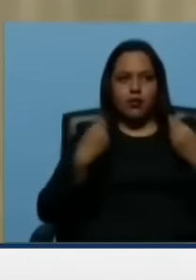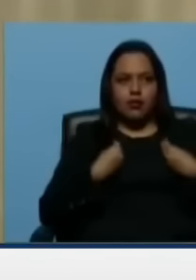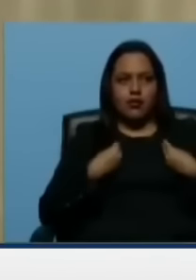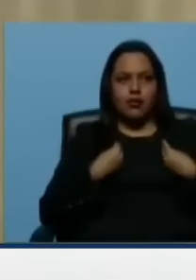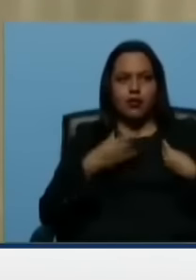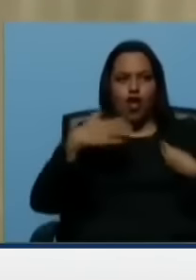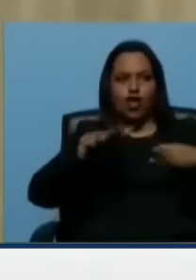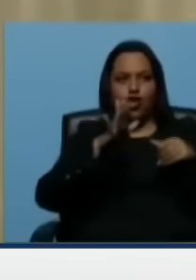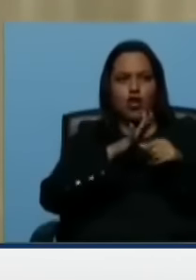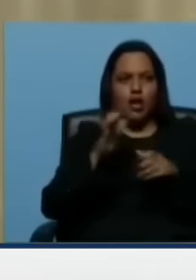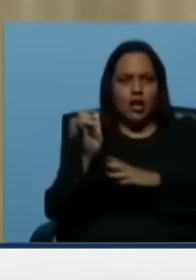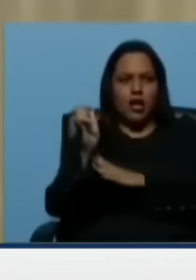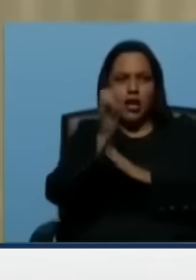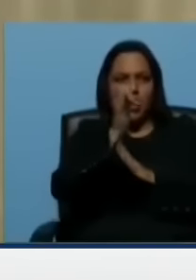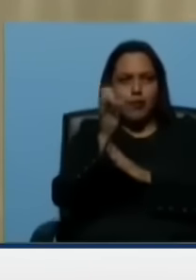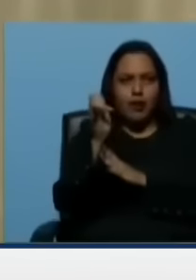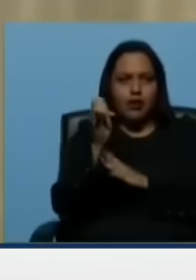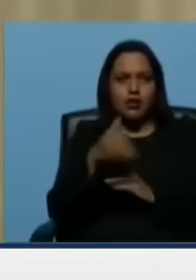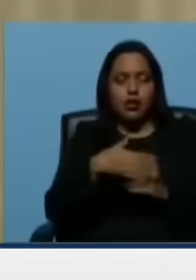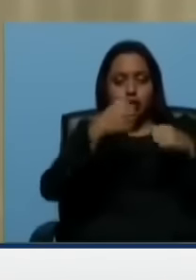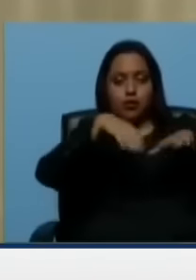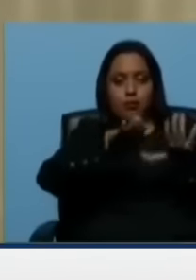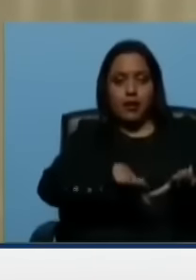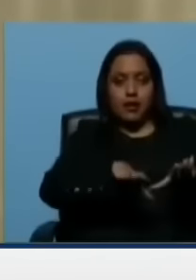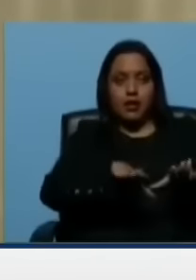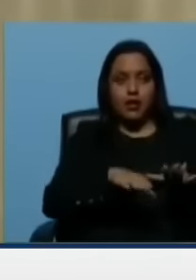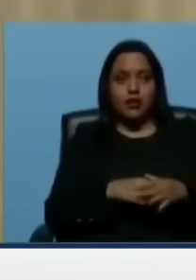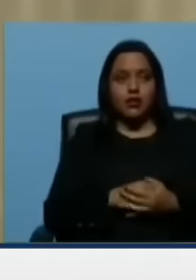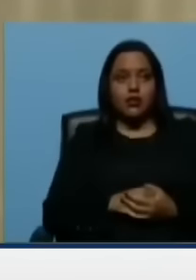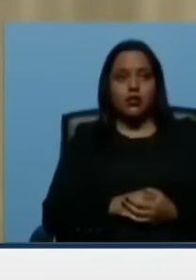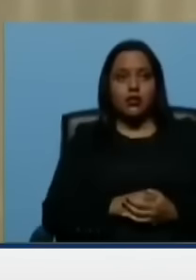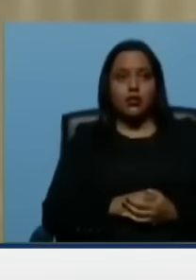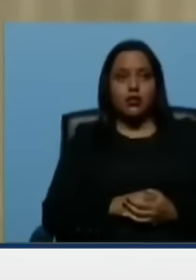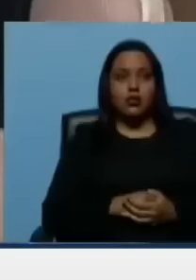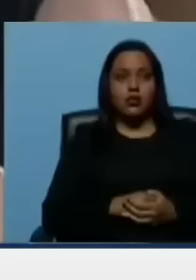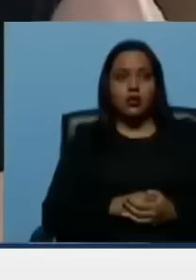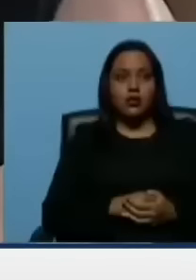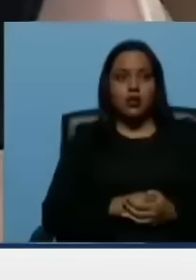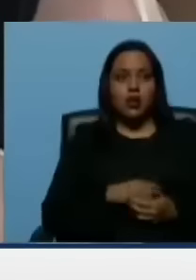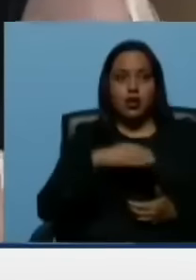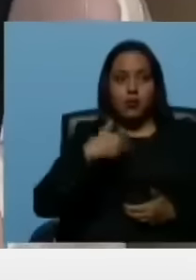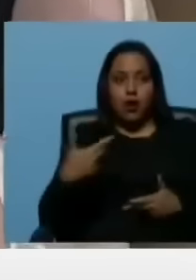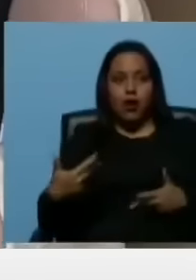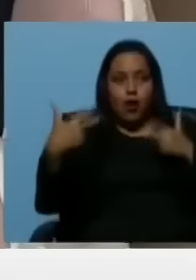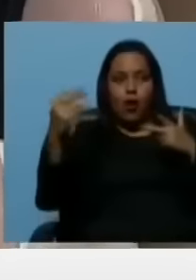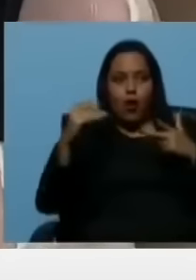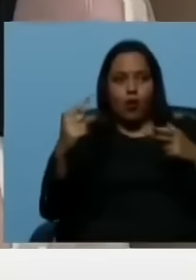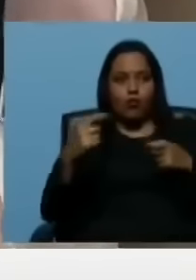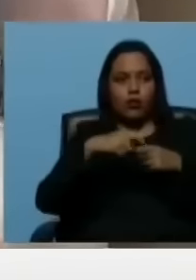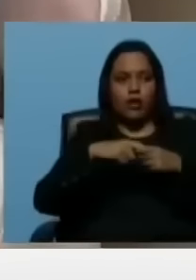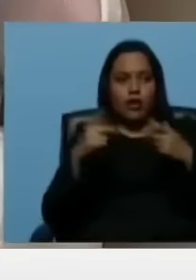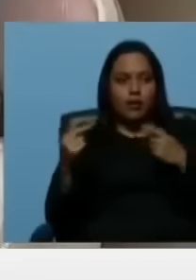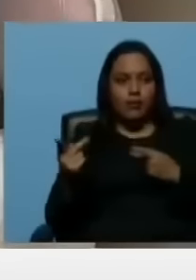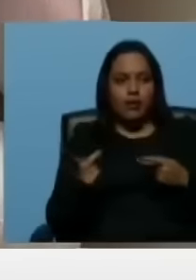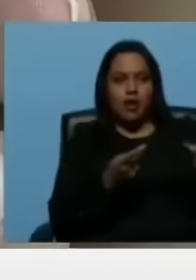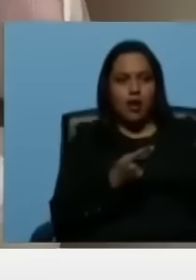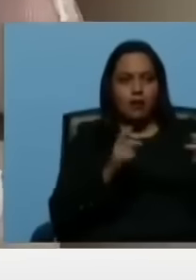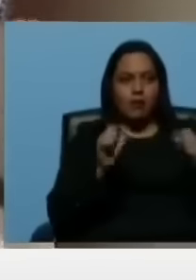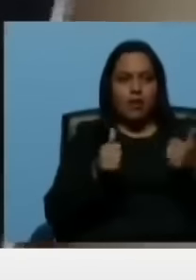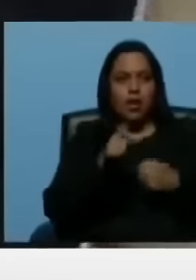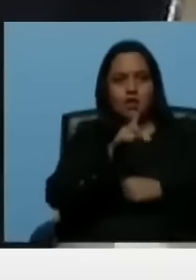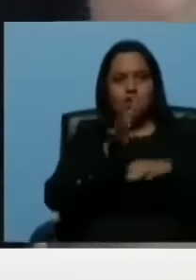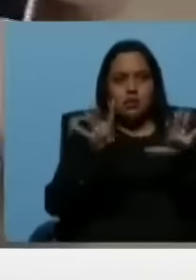X. Sí. Le faltaba ahora TikTok. Acusó a los directivos y dueños de esta plataforma de querer